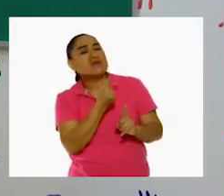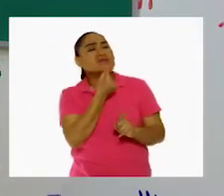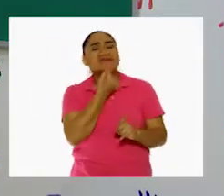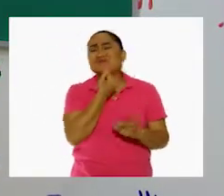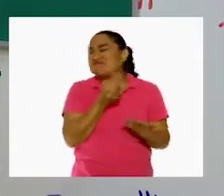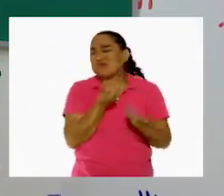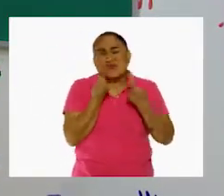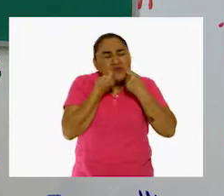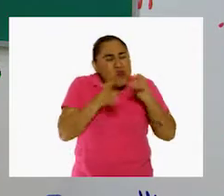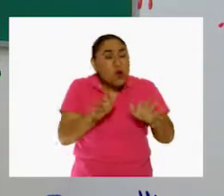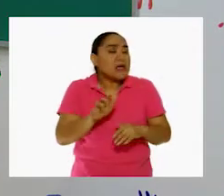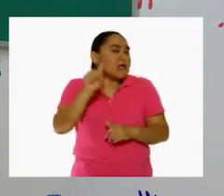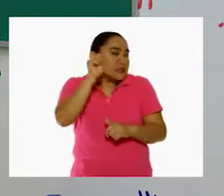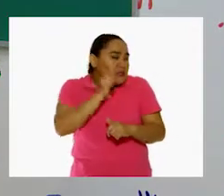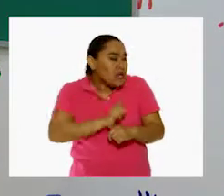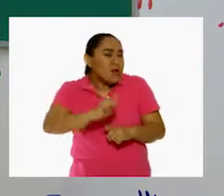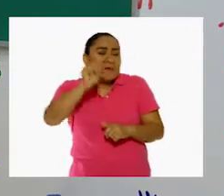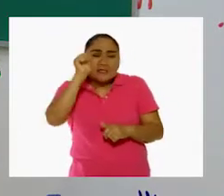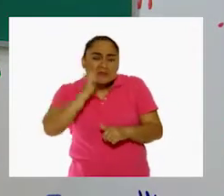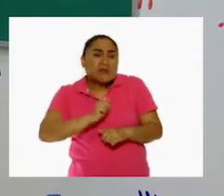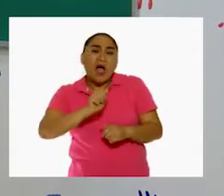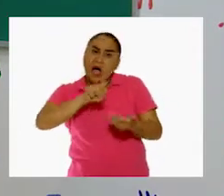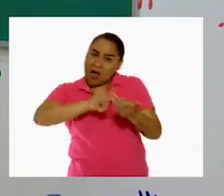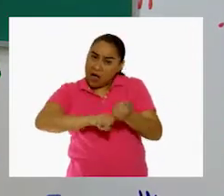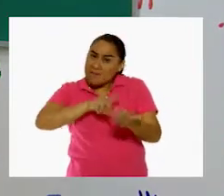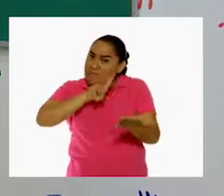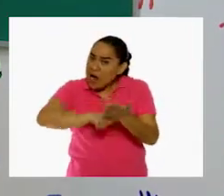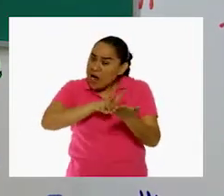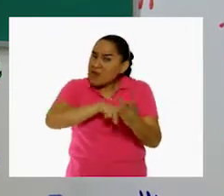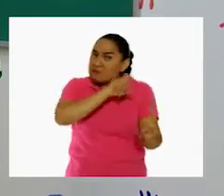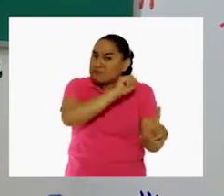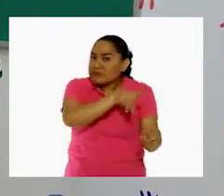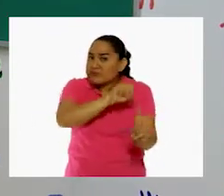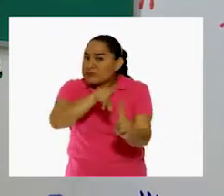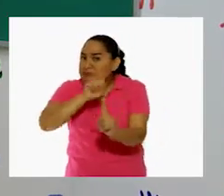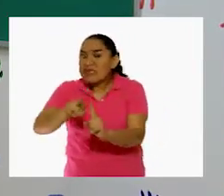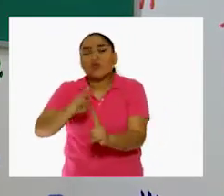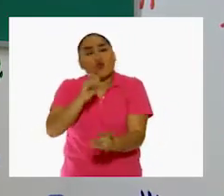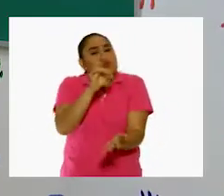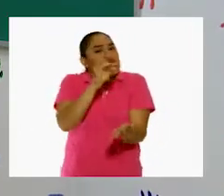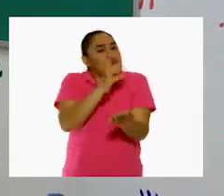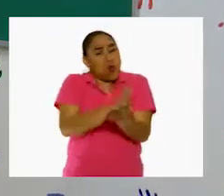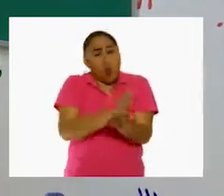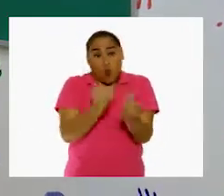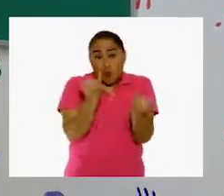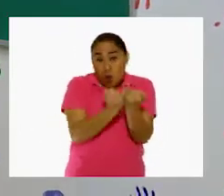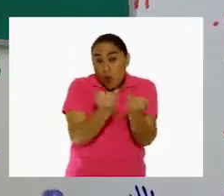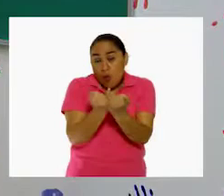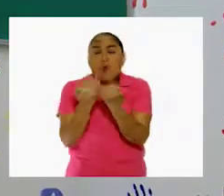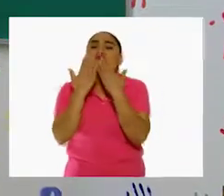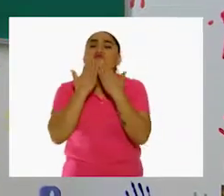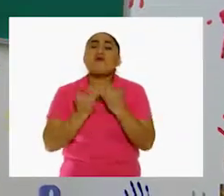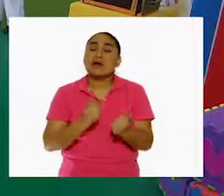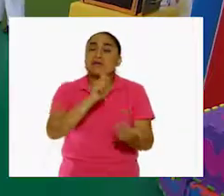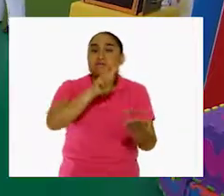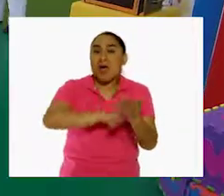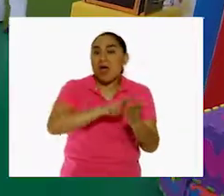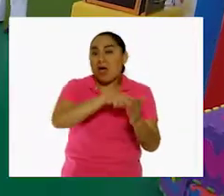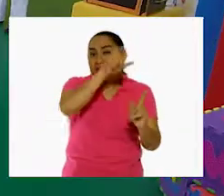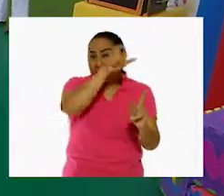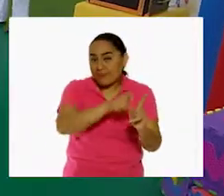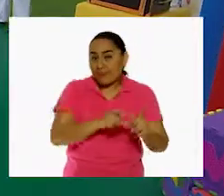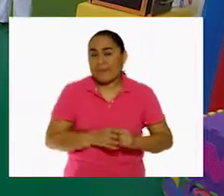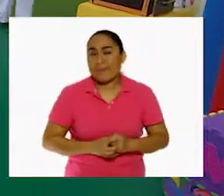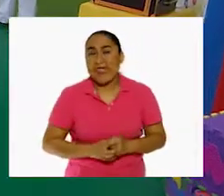siempre, siempre tenemos el mismo valor y somos personas únicas, irrepetibles y valiosas. Ah, sí. Con